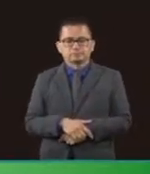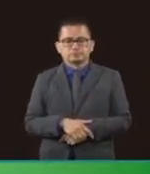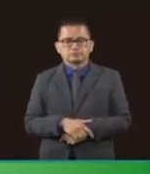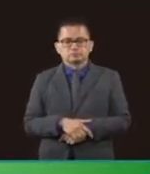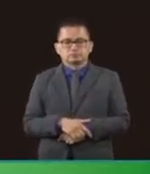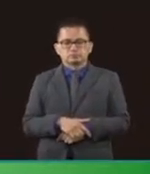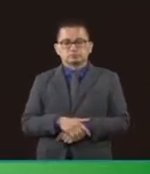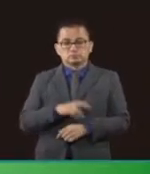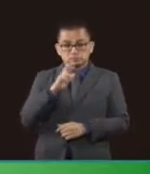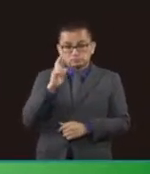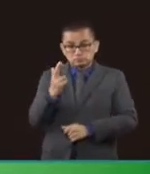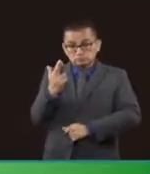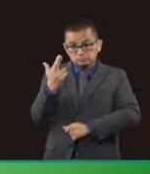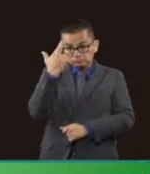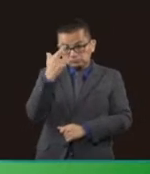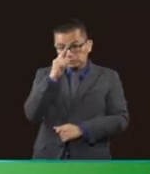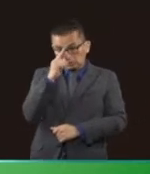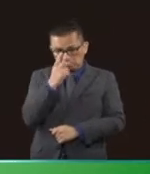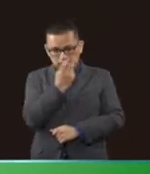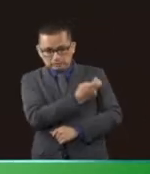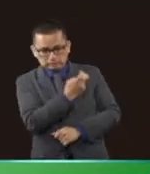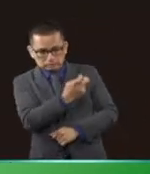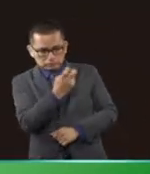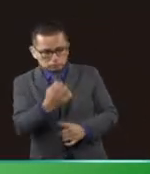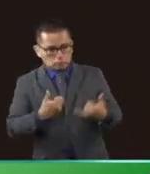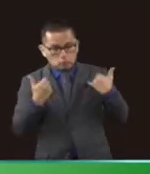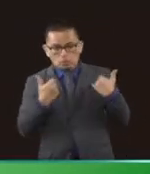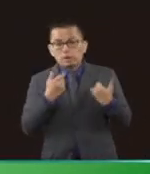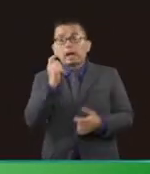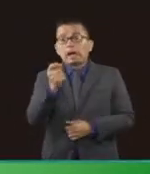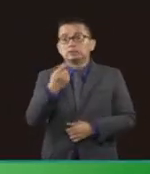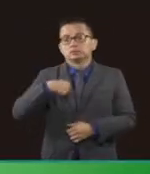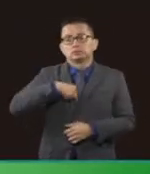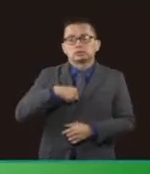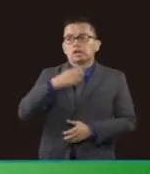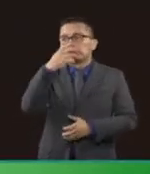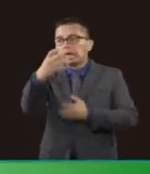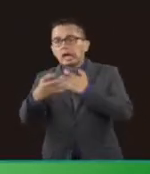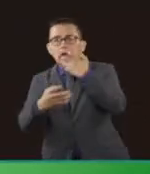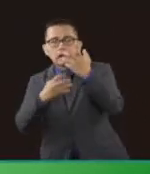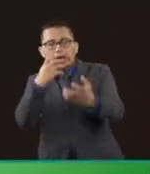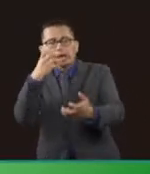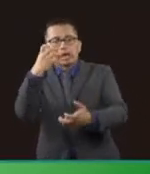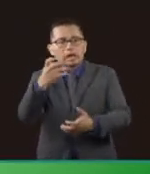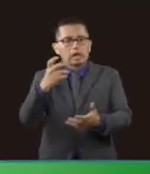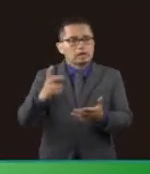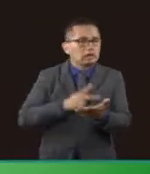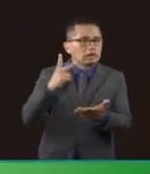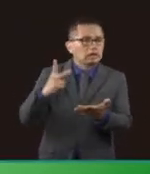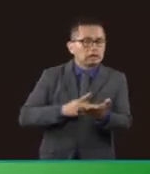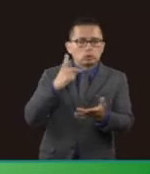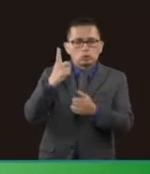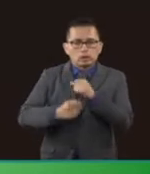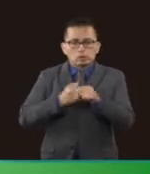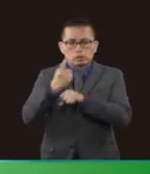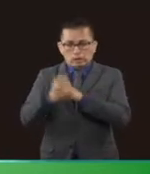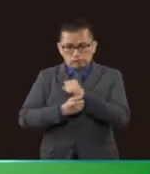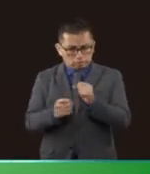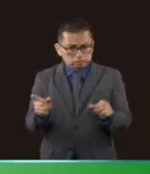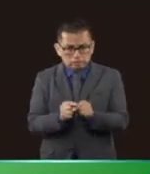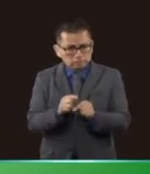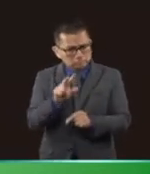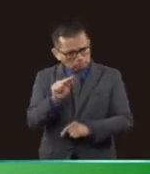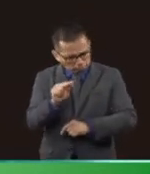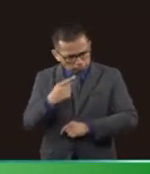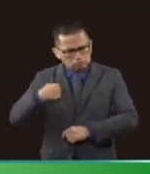repetir gritando consignas cada año honramos su lucha y honramos su memoria solo si